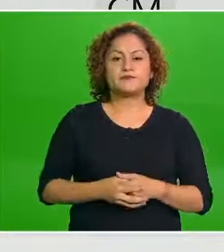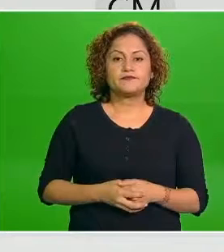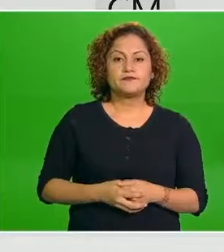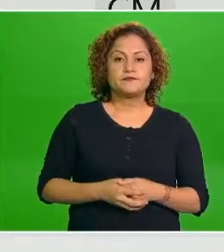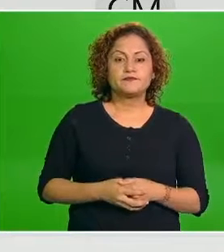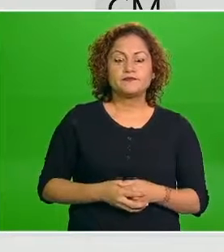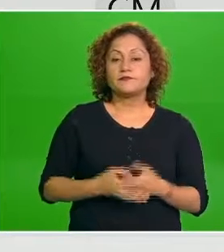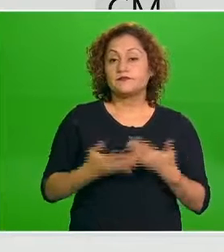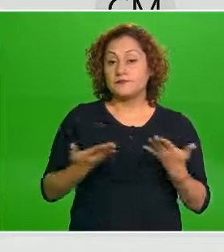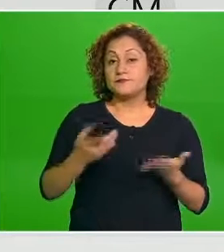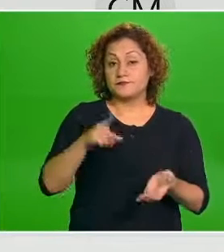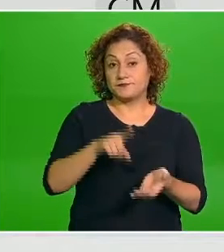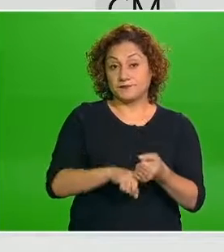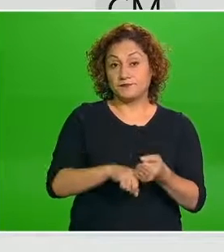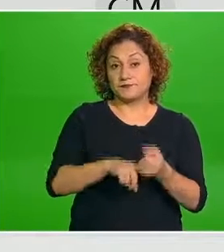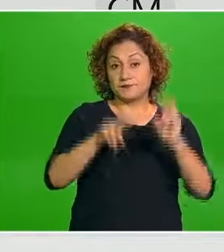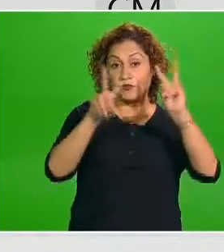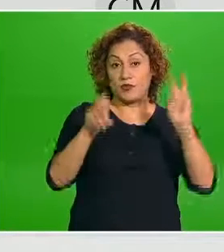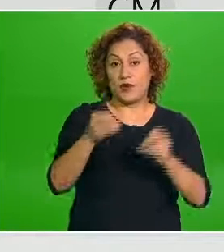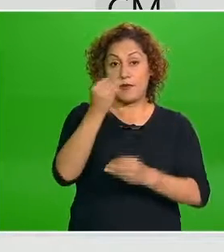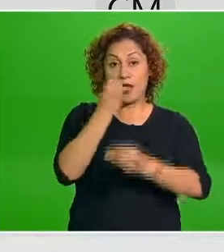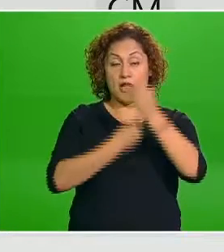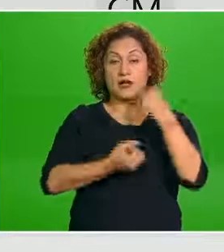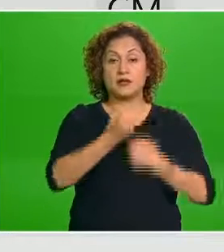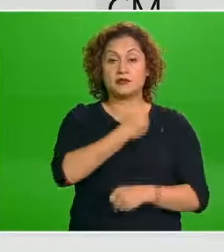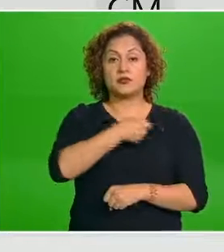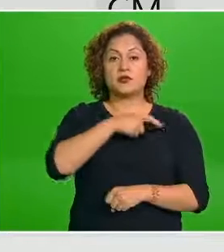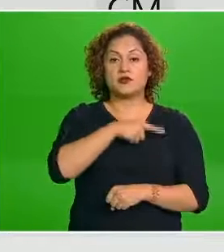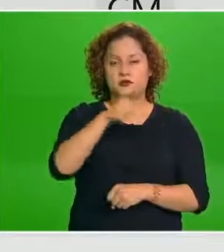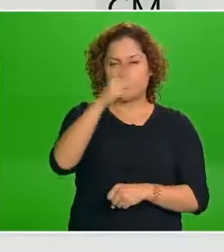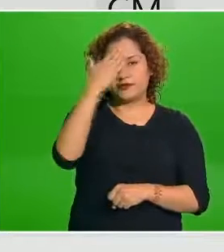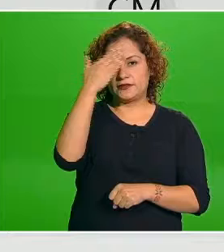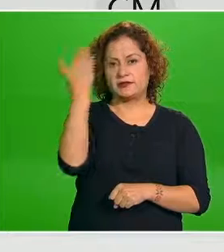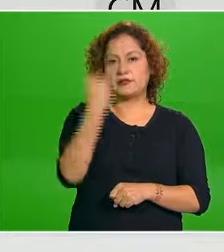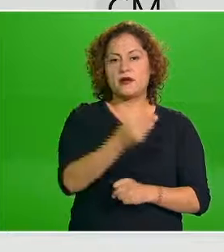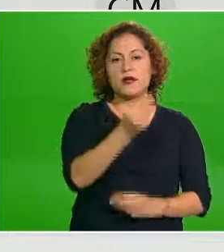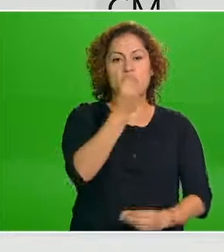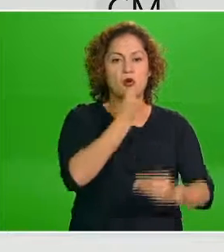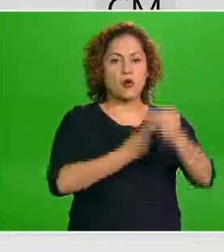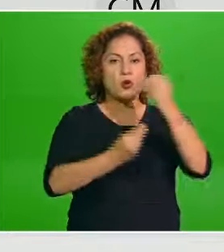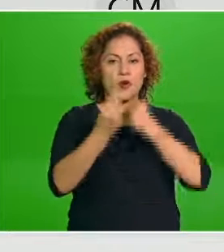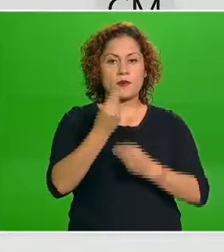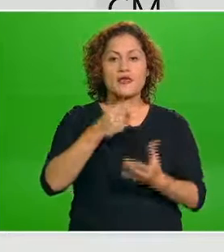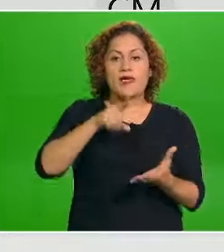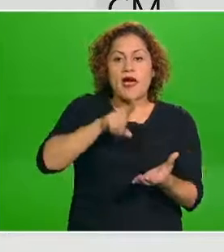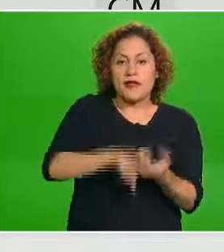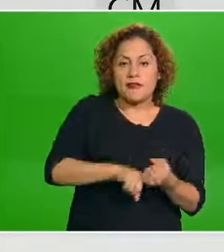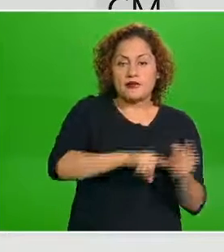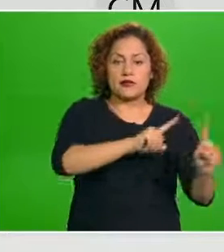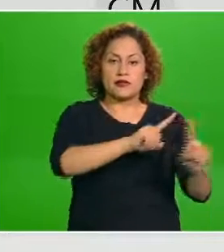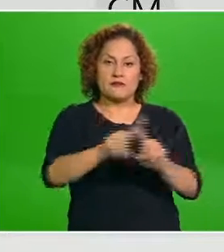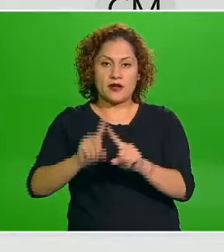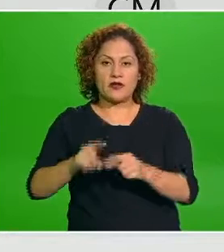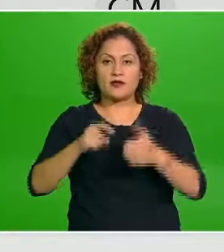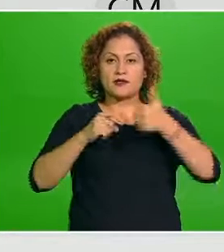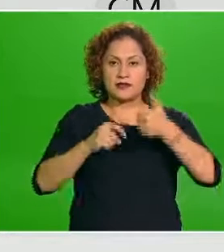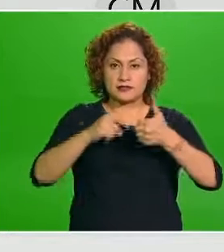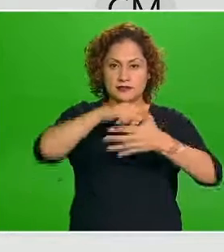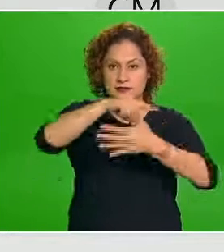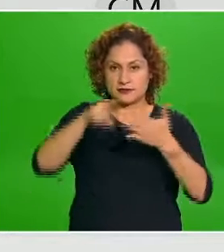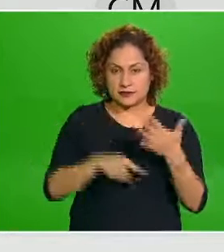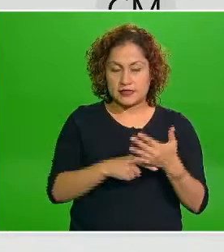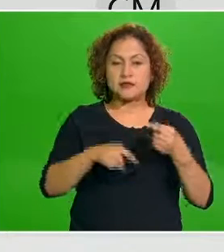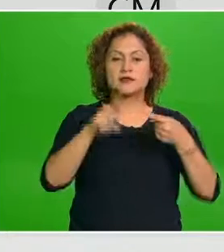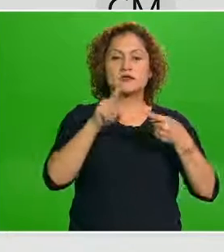Dentro de alimentación saludable debemos incluir en cada comida principal los 3 grupos de alimentos. El primero incluye